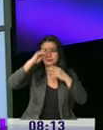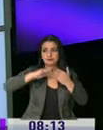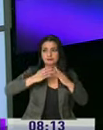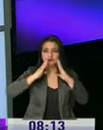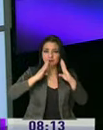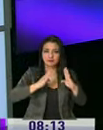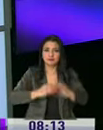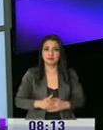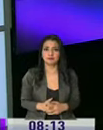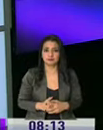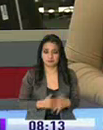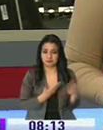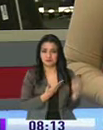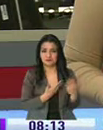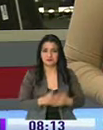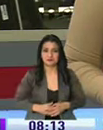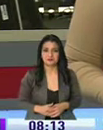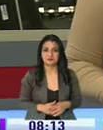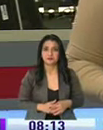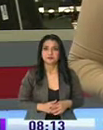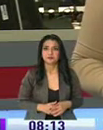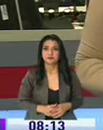comunidad. Venimos.